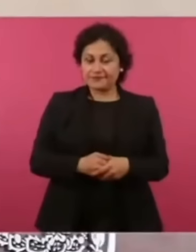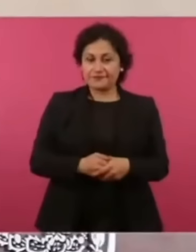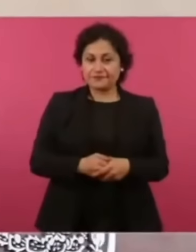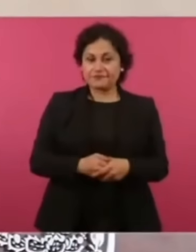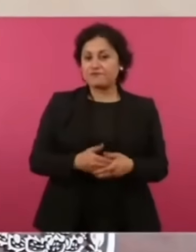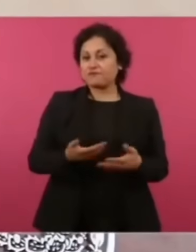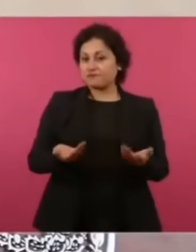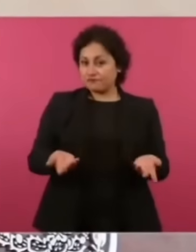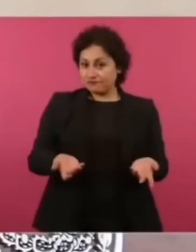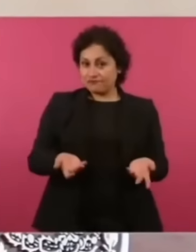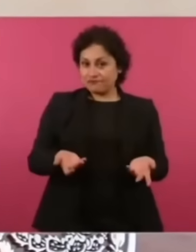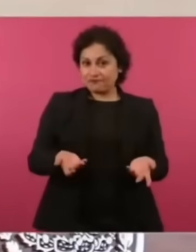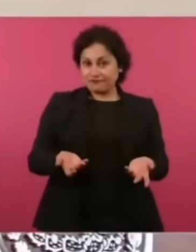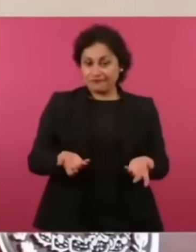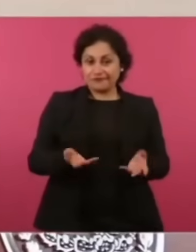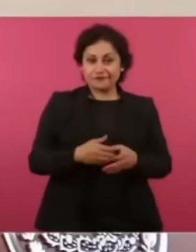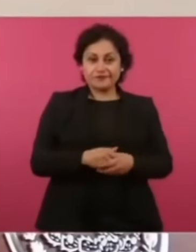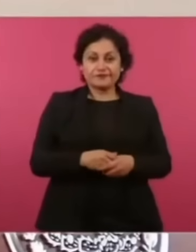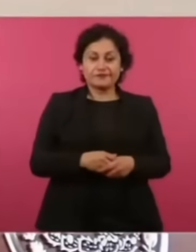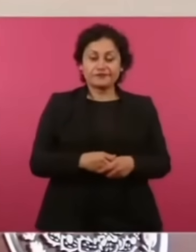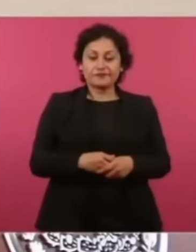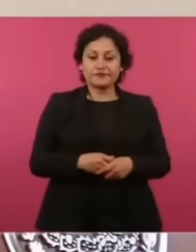Por eso,